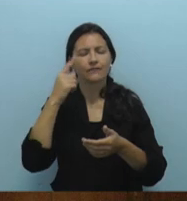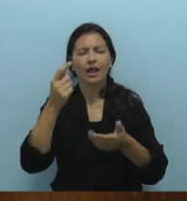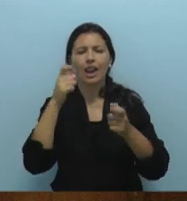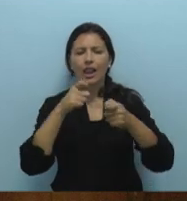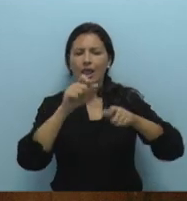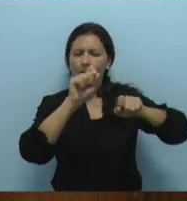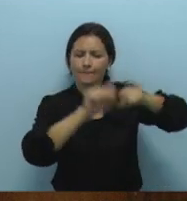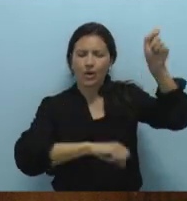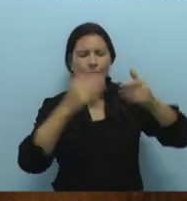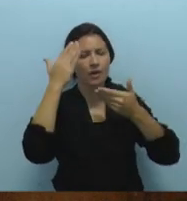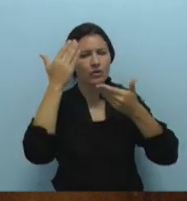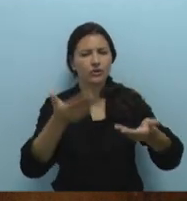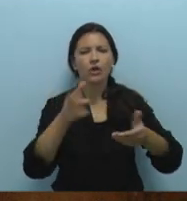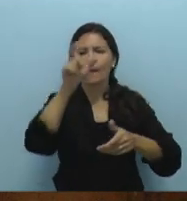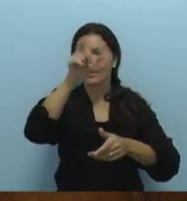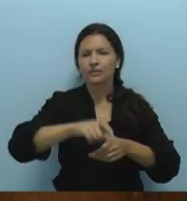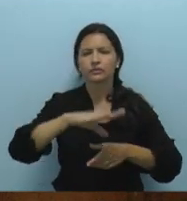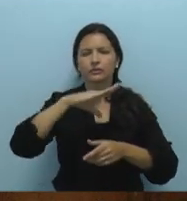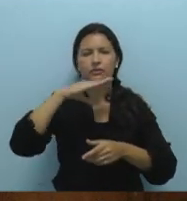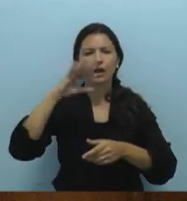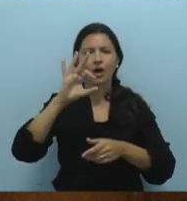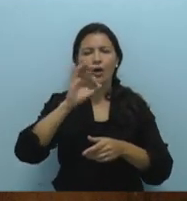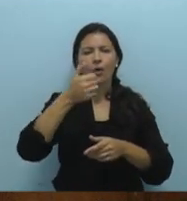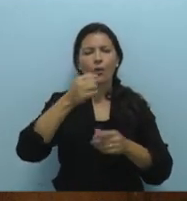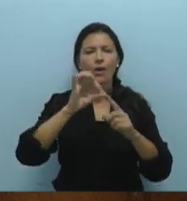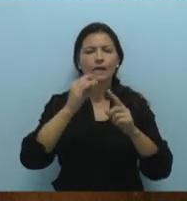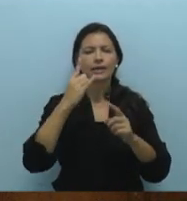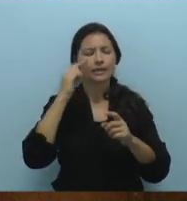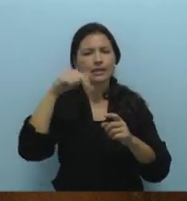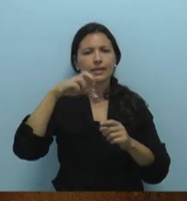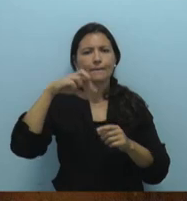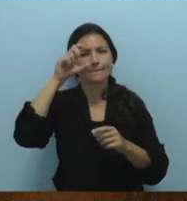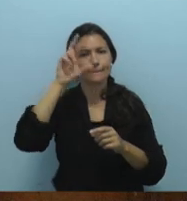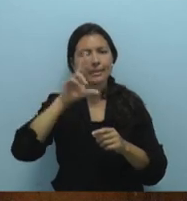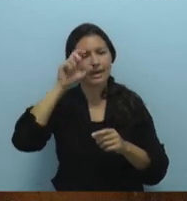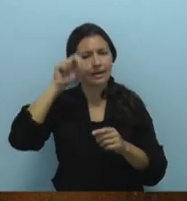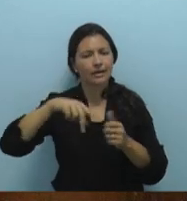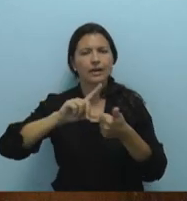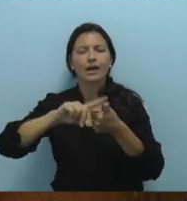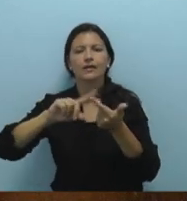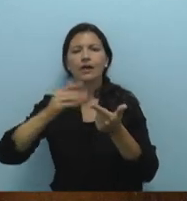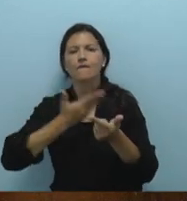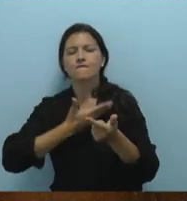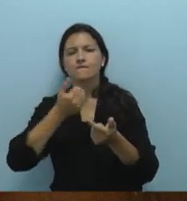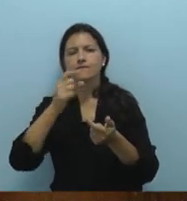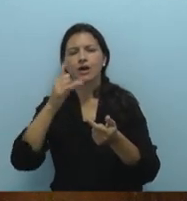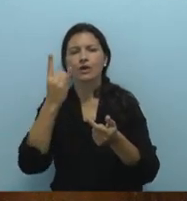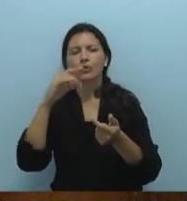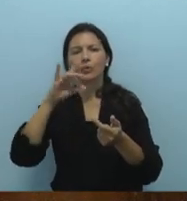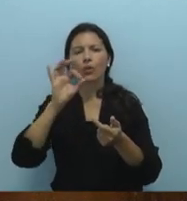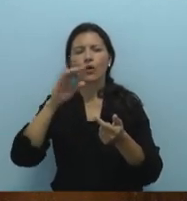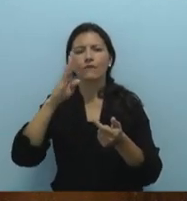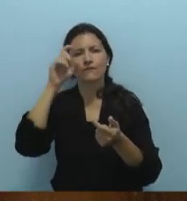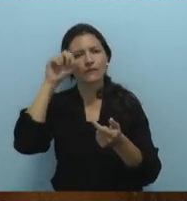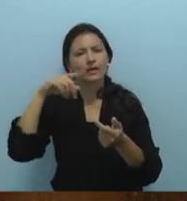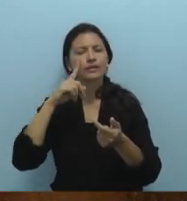honor a los señores Joaquín Perren y Facundo Benítez. Muy bien, ponemos en consideración el